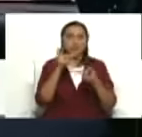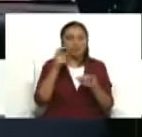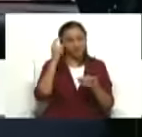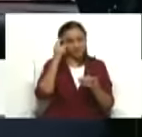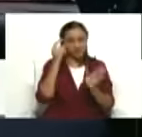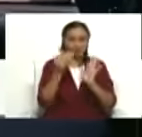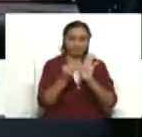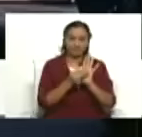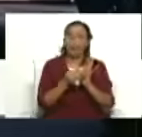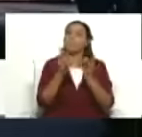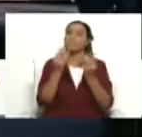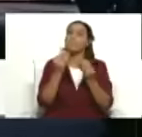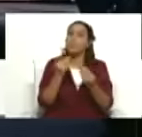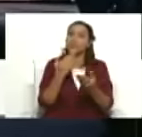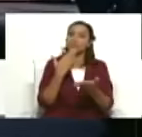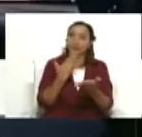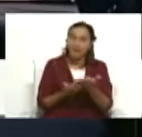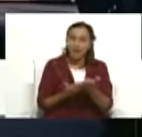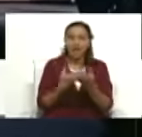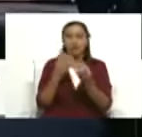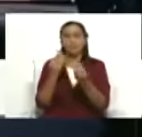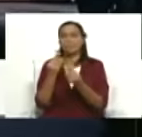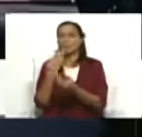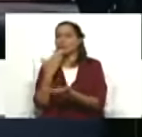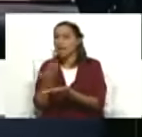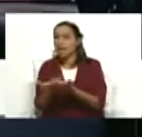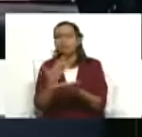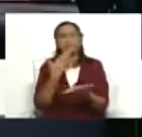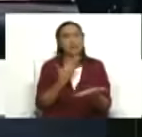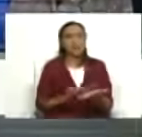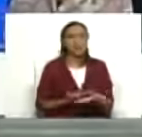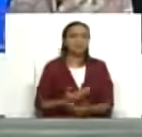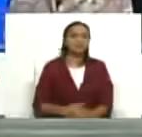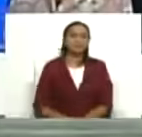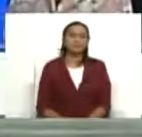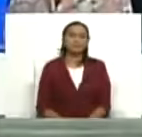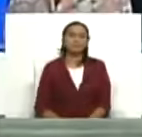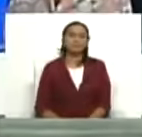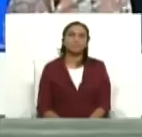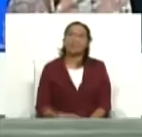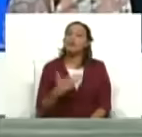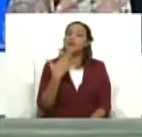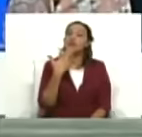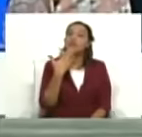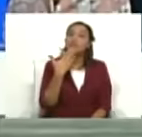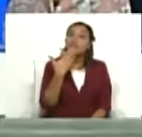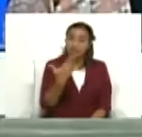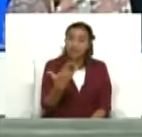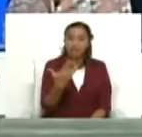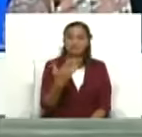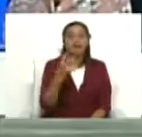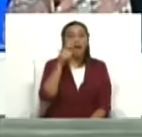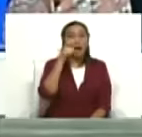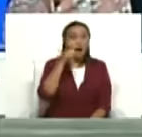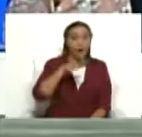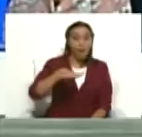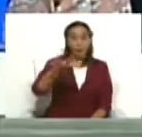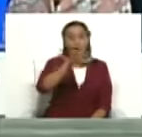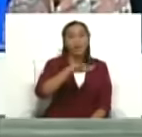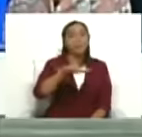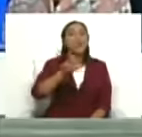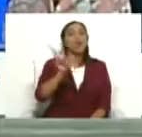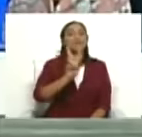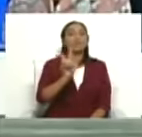acá. Muchas gracias a cada uno de ustedes, muchas gracias al pueblo de